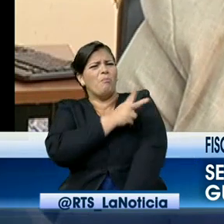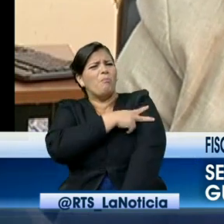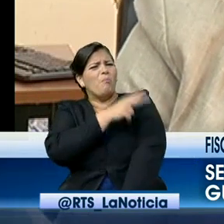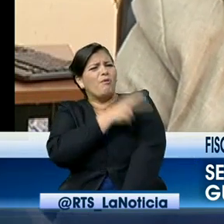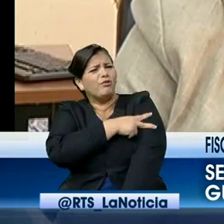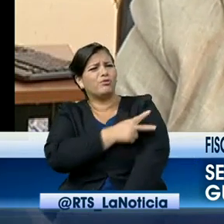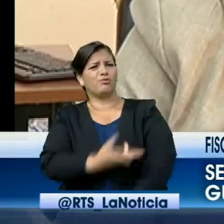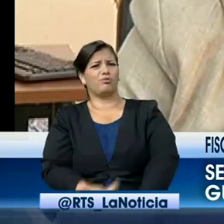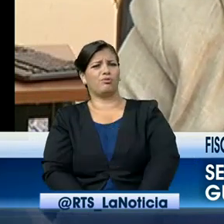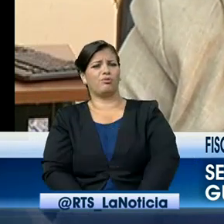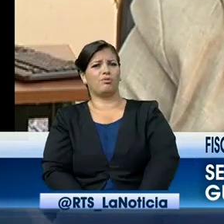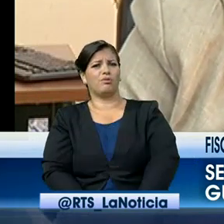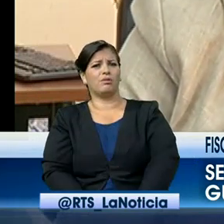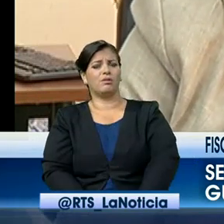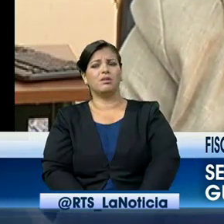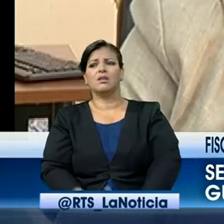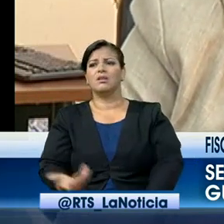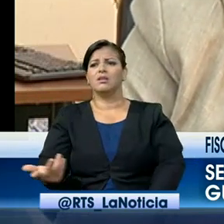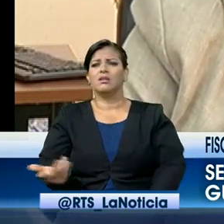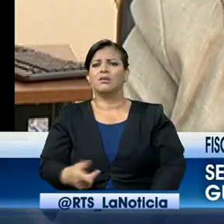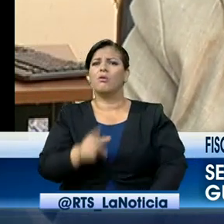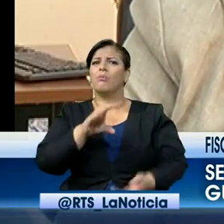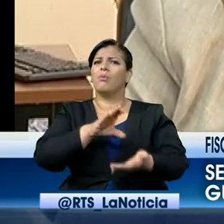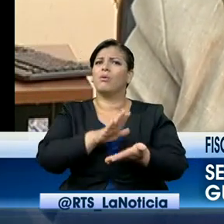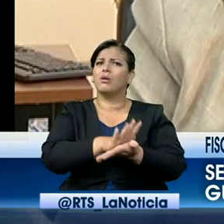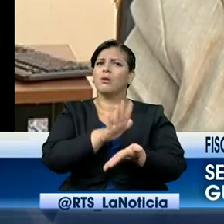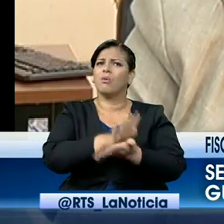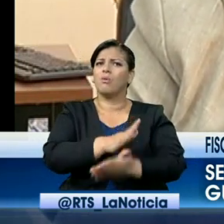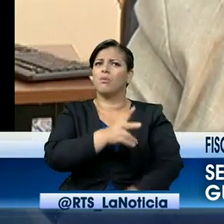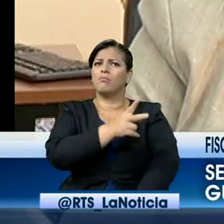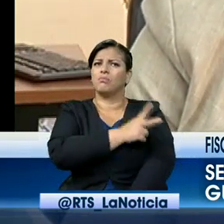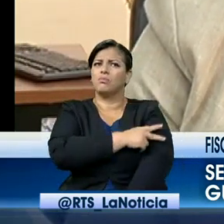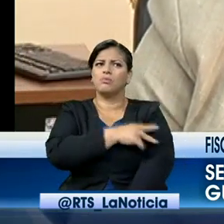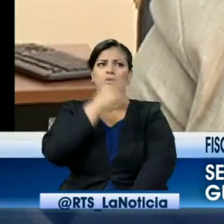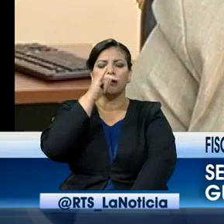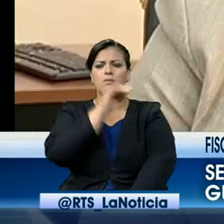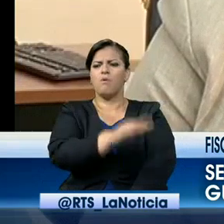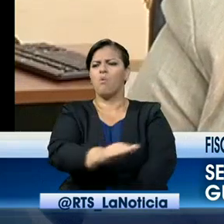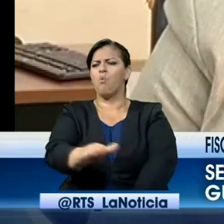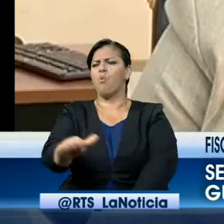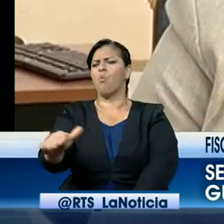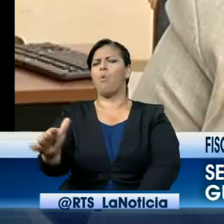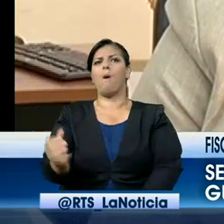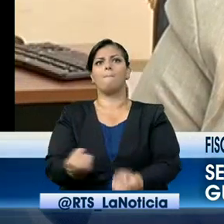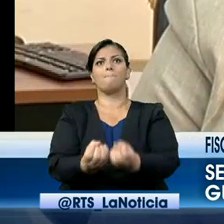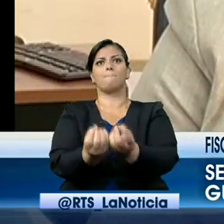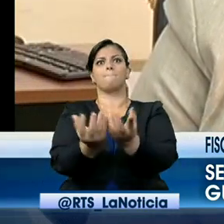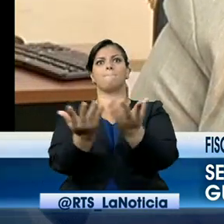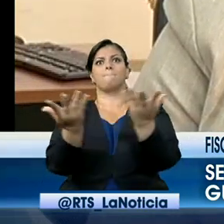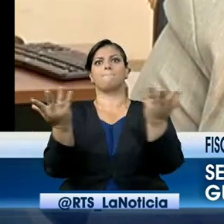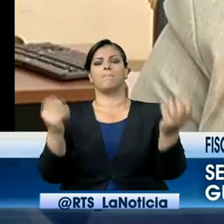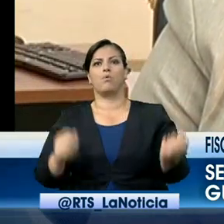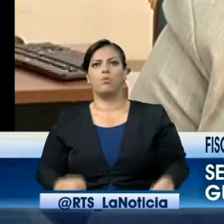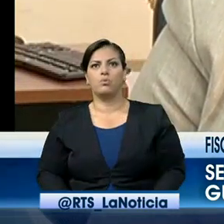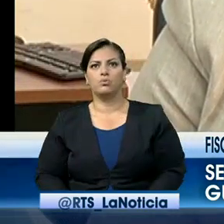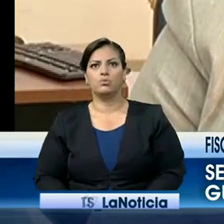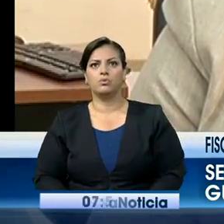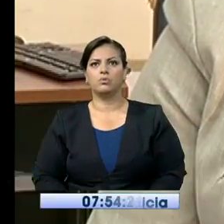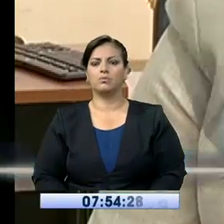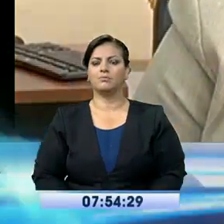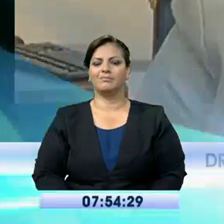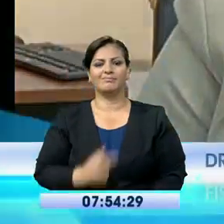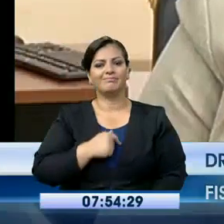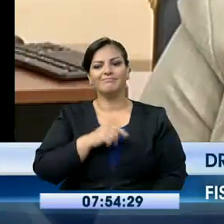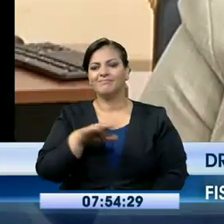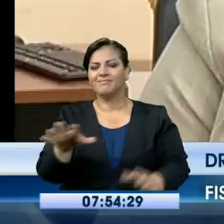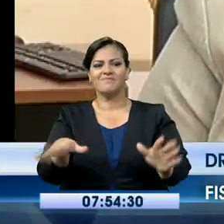un profesor de una unidad en donde no están 5 niños. Están cientos de niños, están que tienen contacto. Son